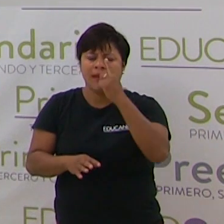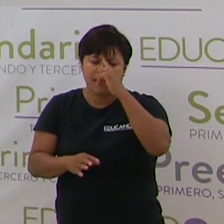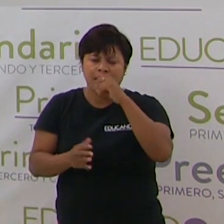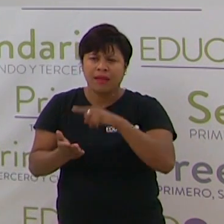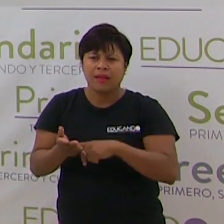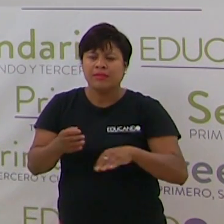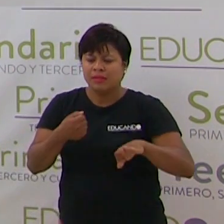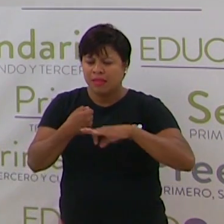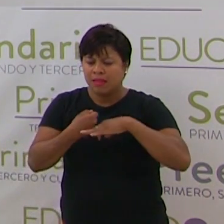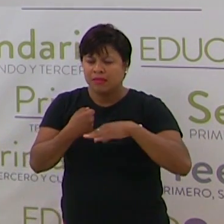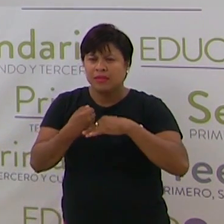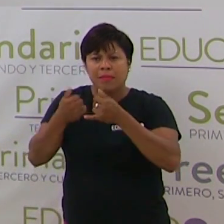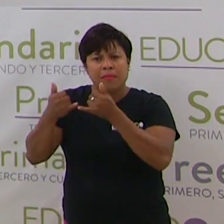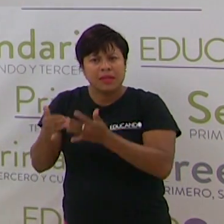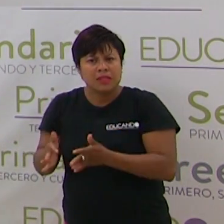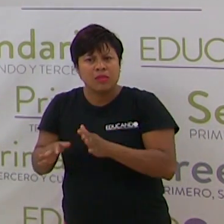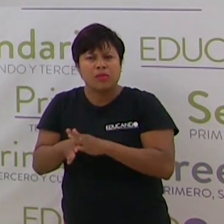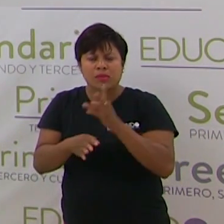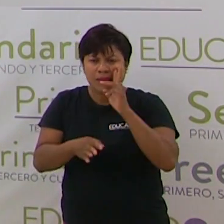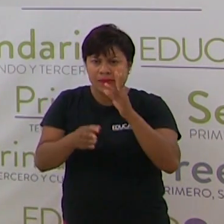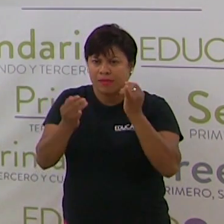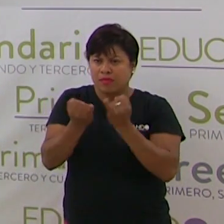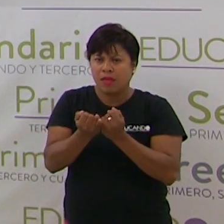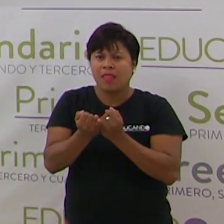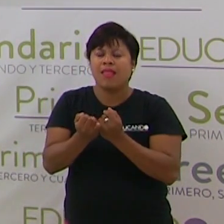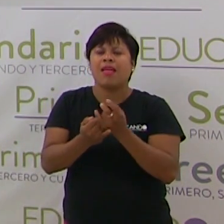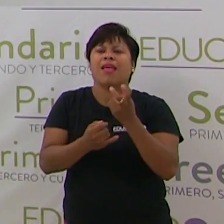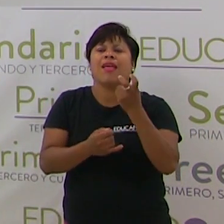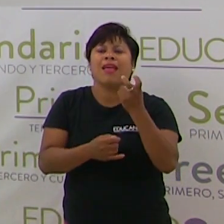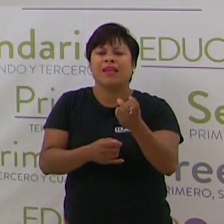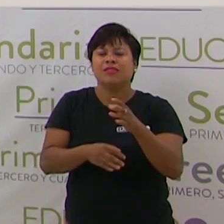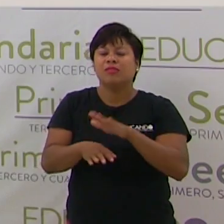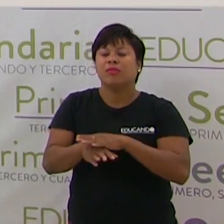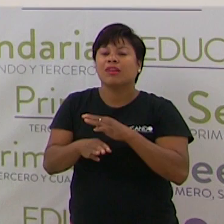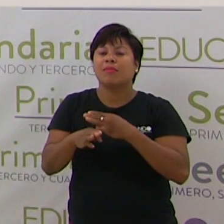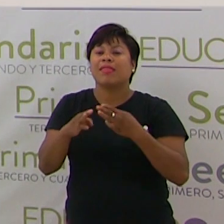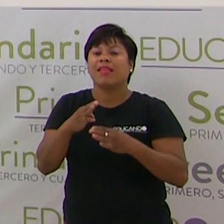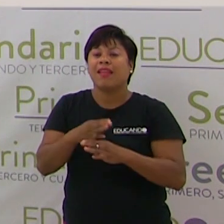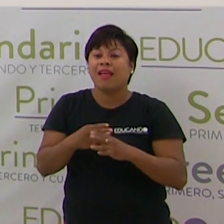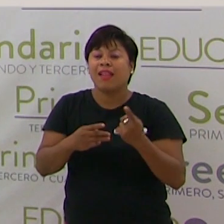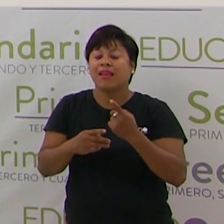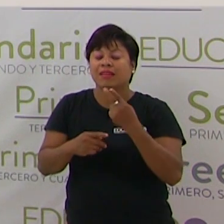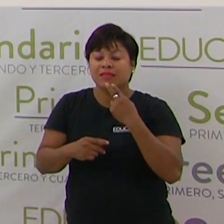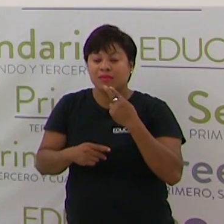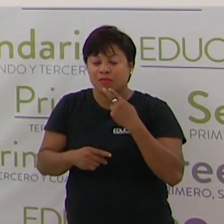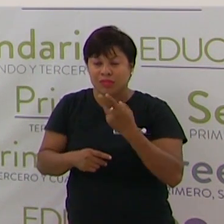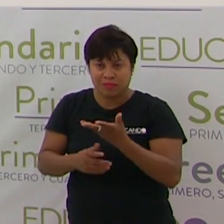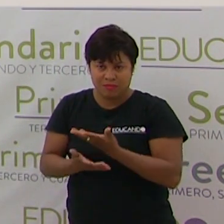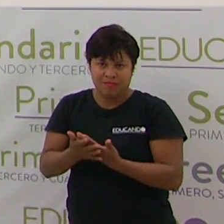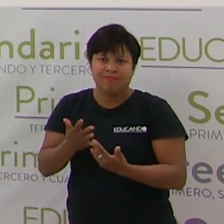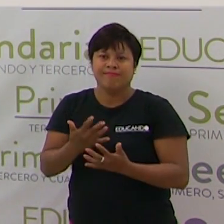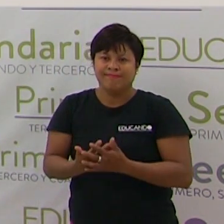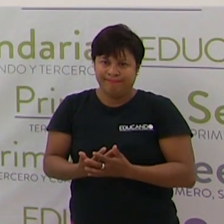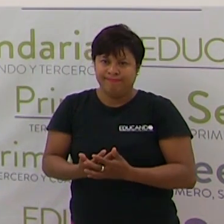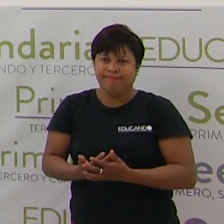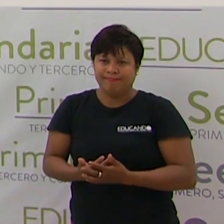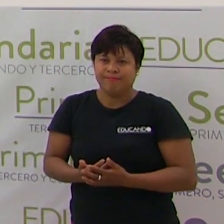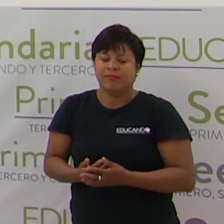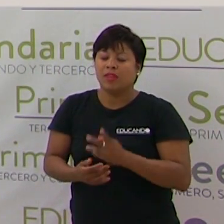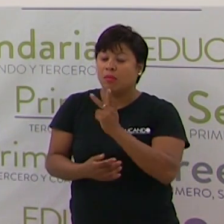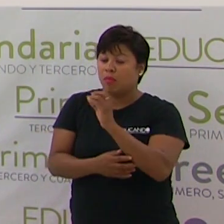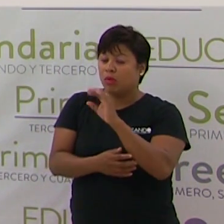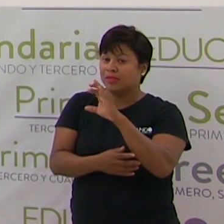si casi se ven iguales? Exacto, por el material del cual está hecho.